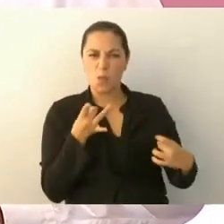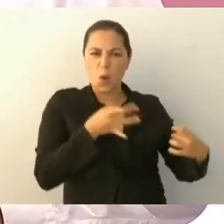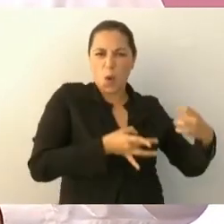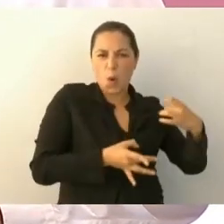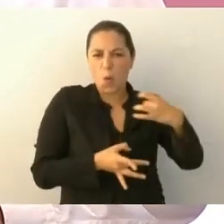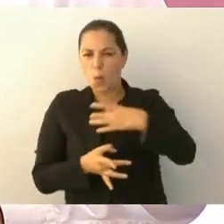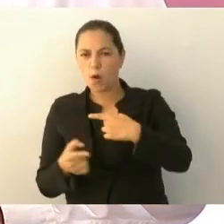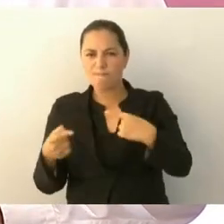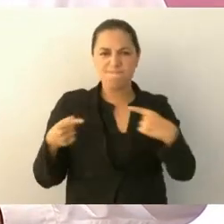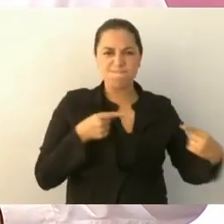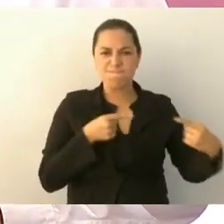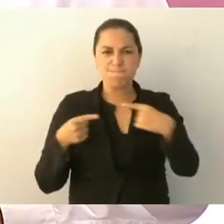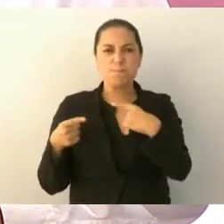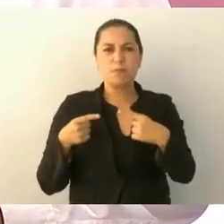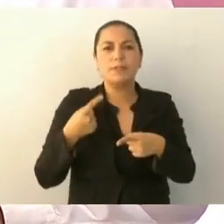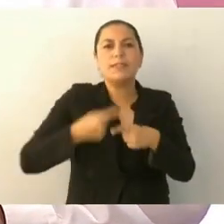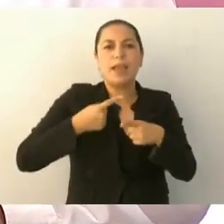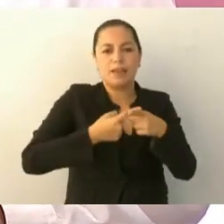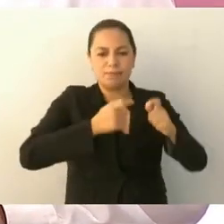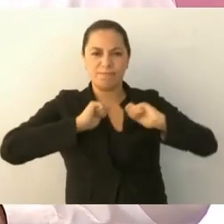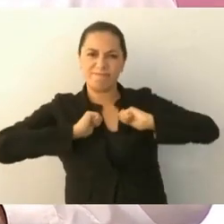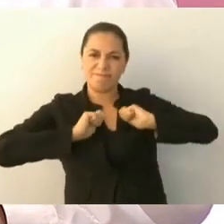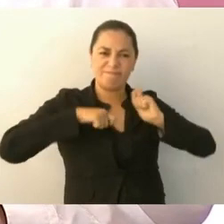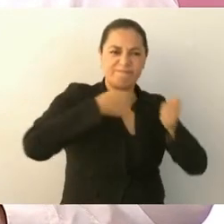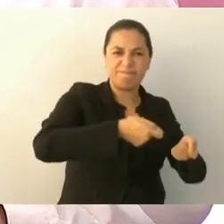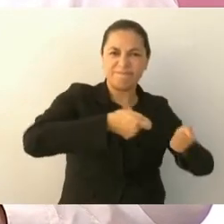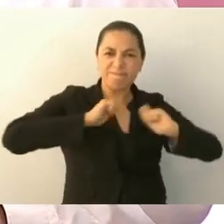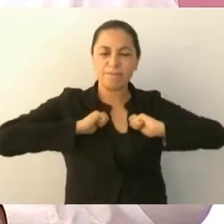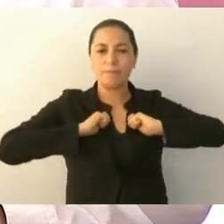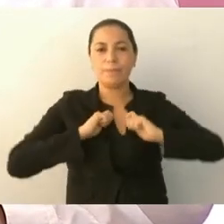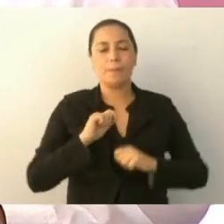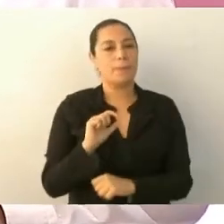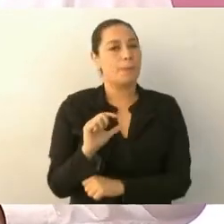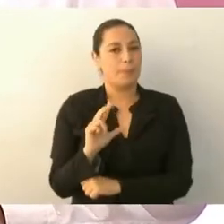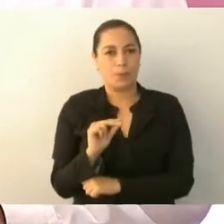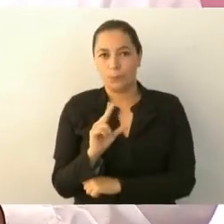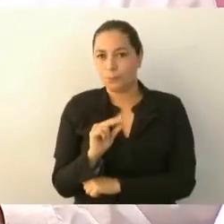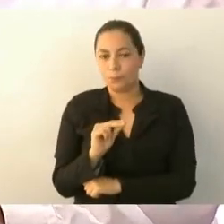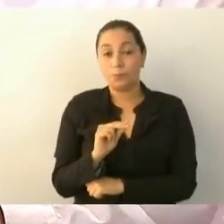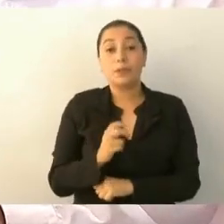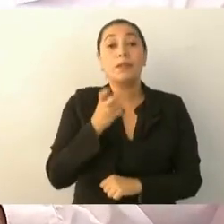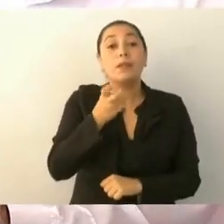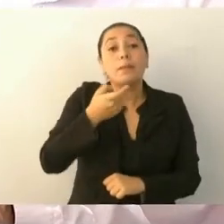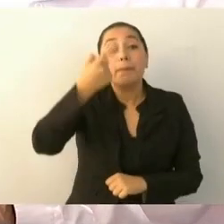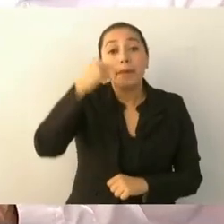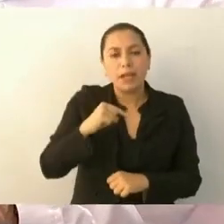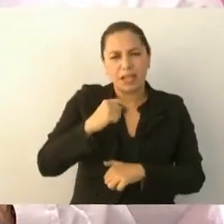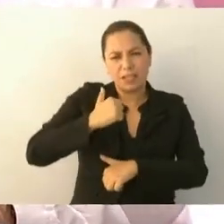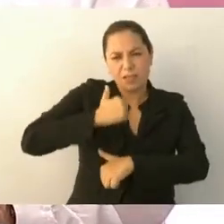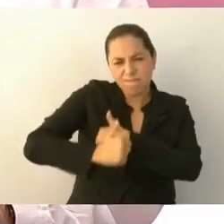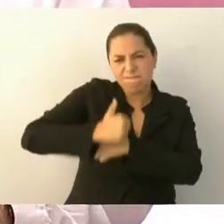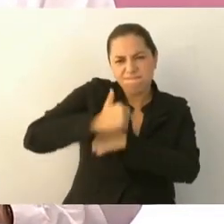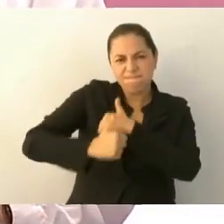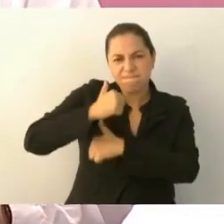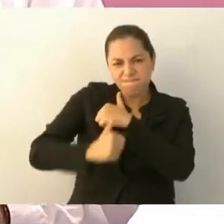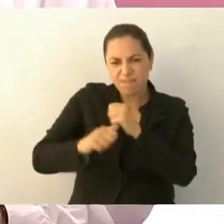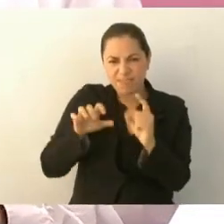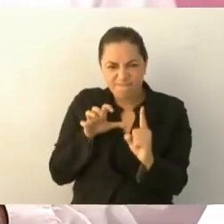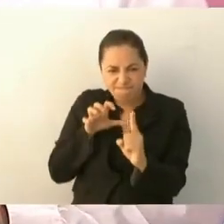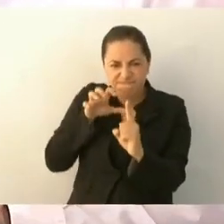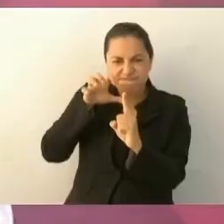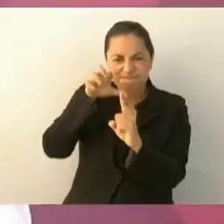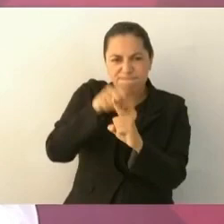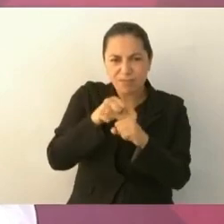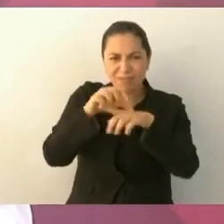cargo. Es la lucha para hacer realidad los sueños, los